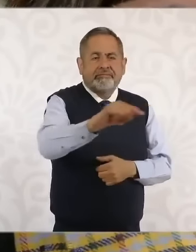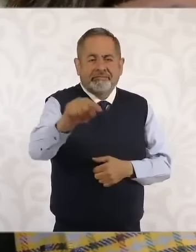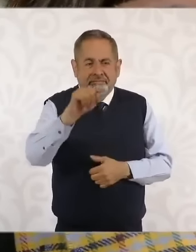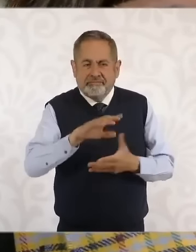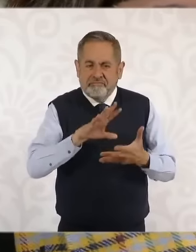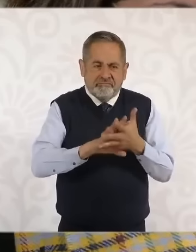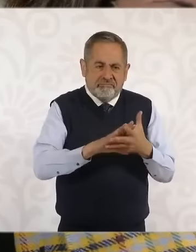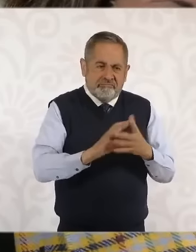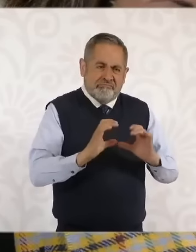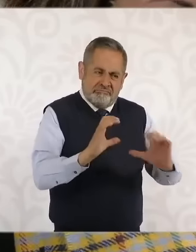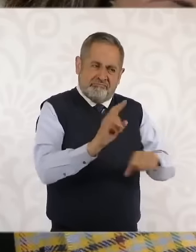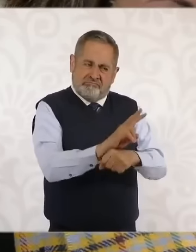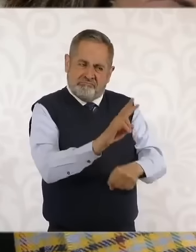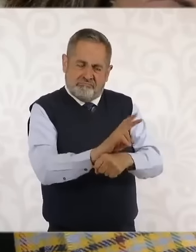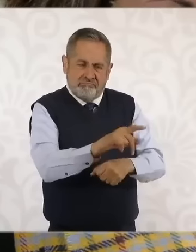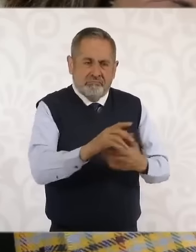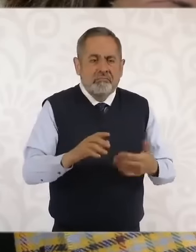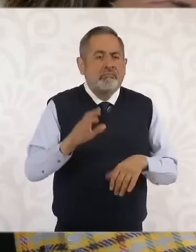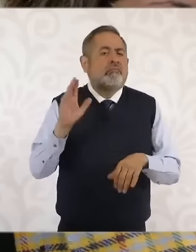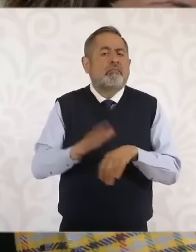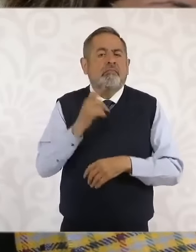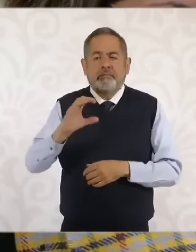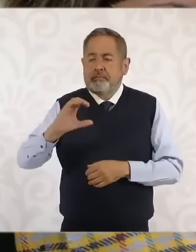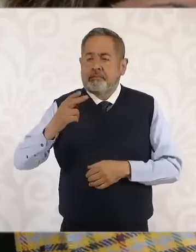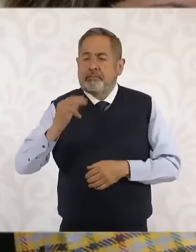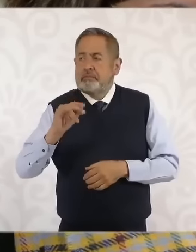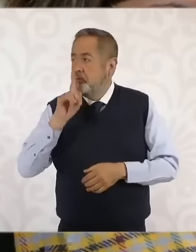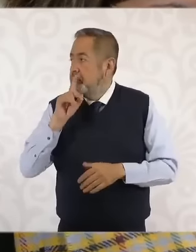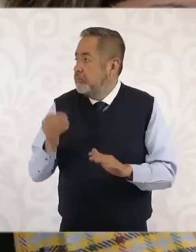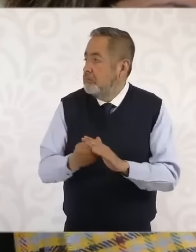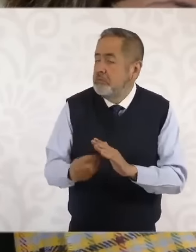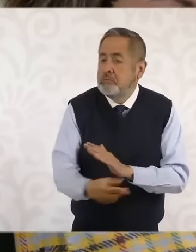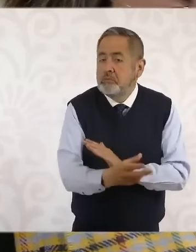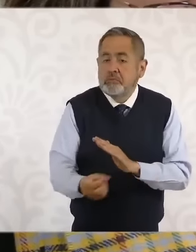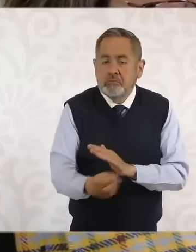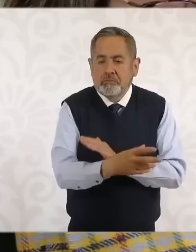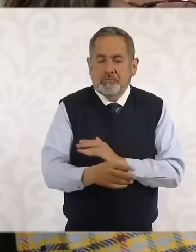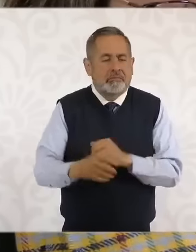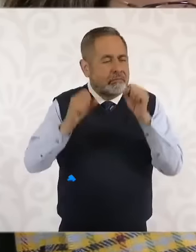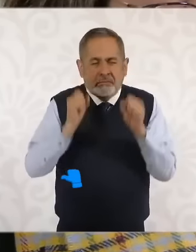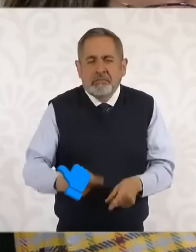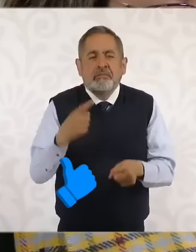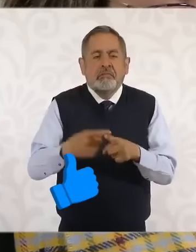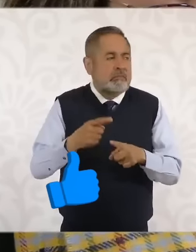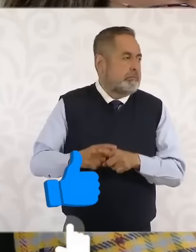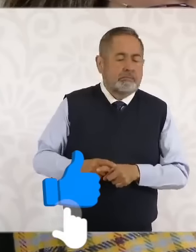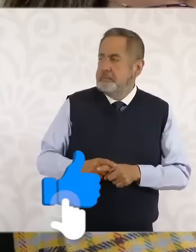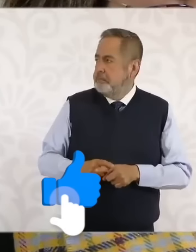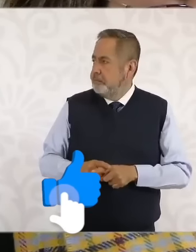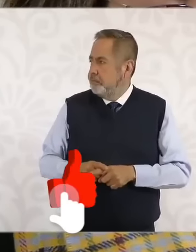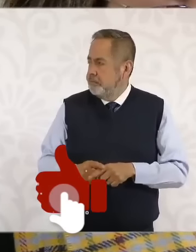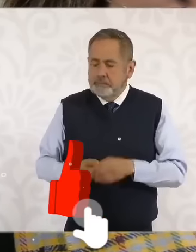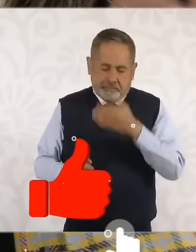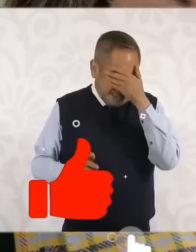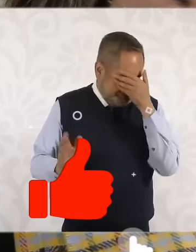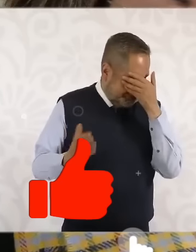que pues el hecho de que entren chips a un reclusorio pues no entran volando, ¿verdad? Obviamente alguien los autoriza o alguien los